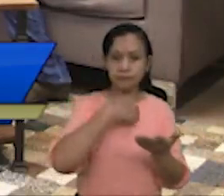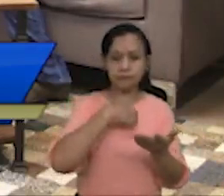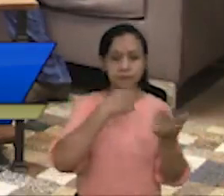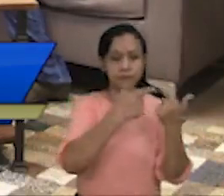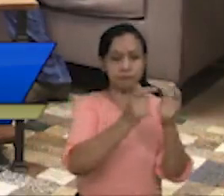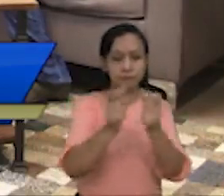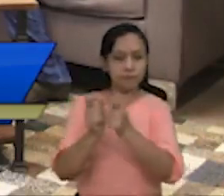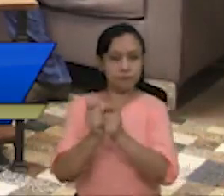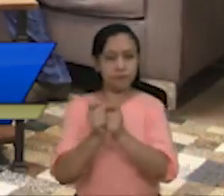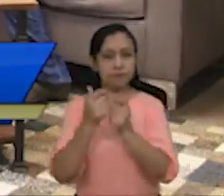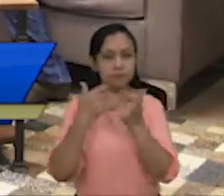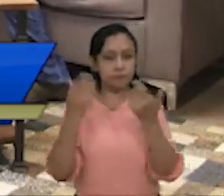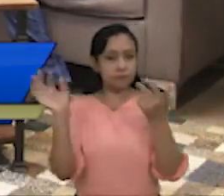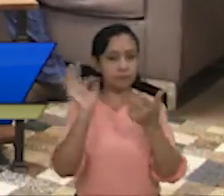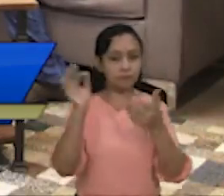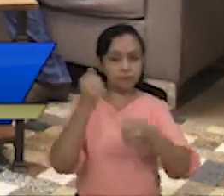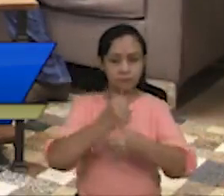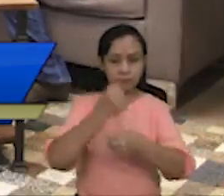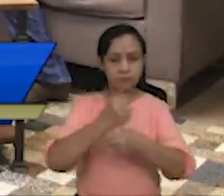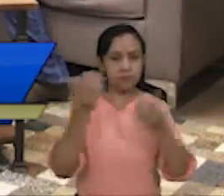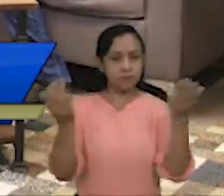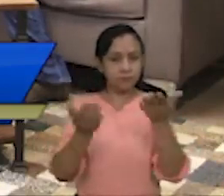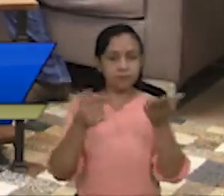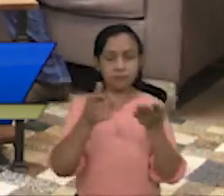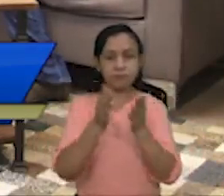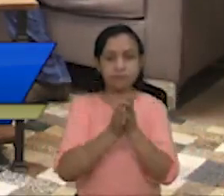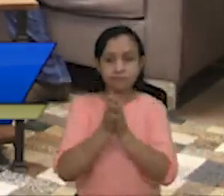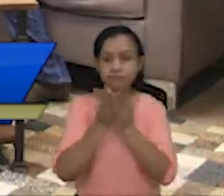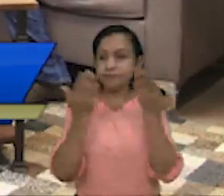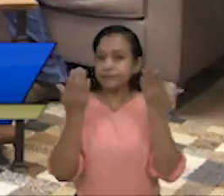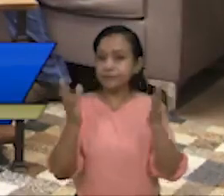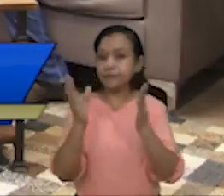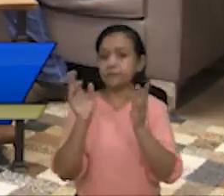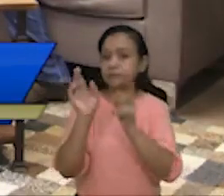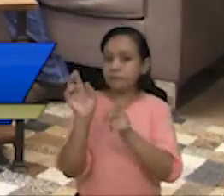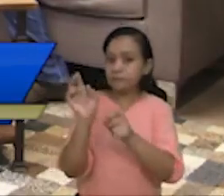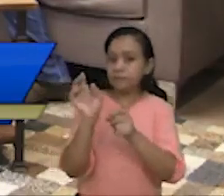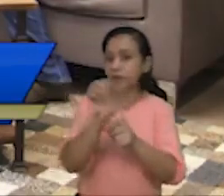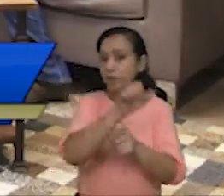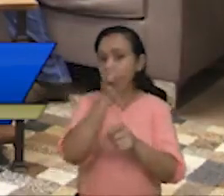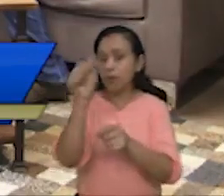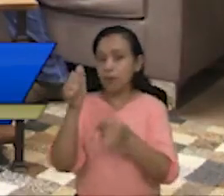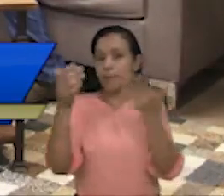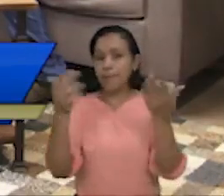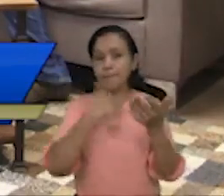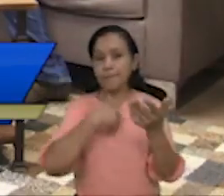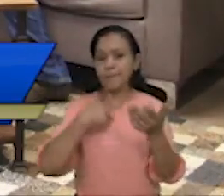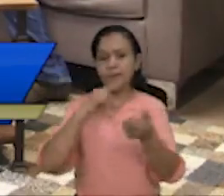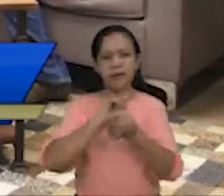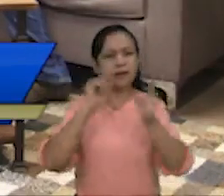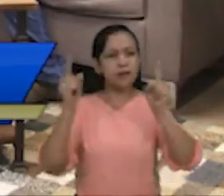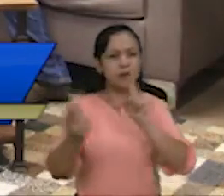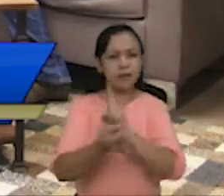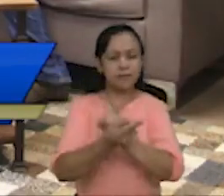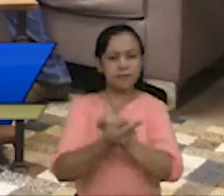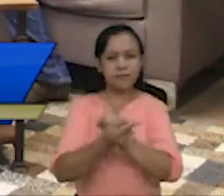para cuestionar las estructuras de poder, para cuestionar esos intereses que muchas veces son velados, pero otras veces son degenerados, o sea, que nadie